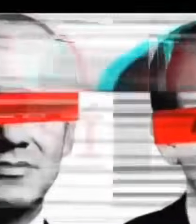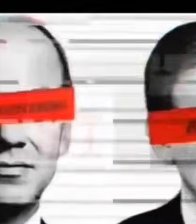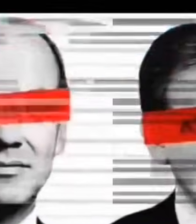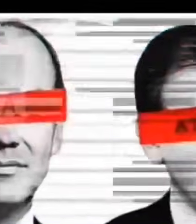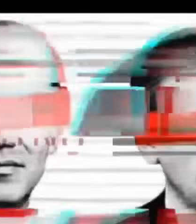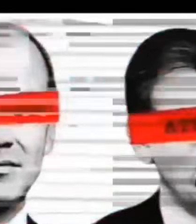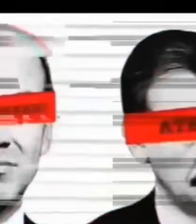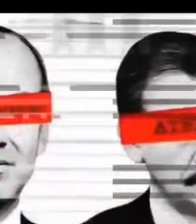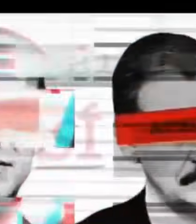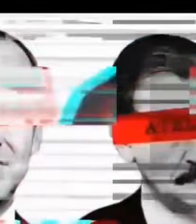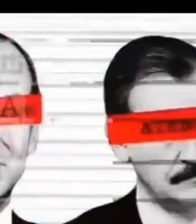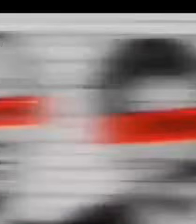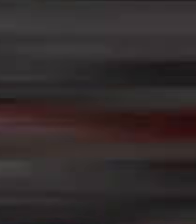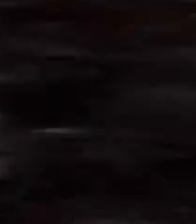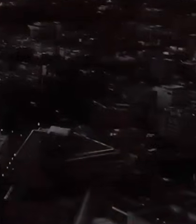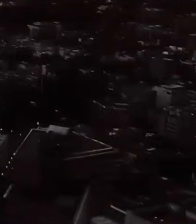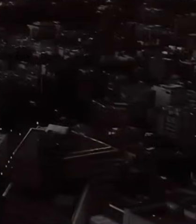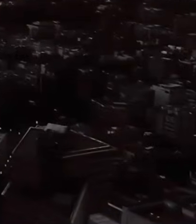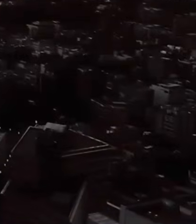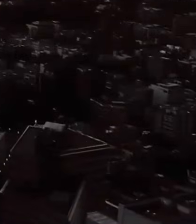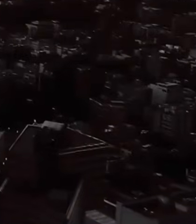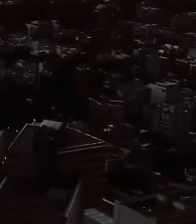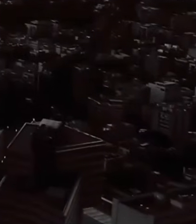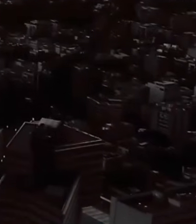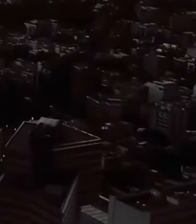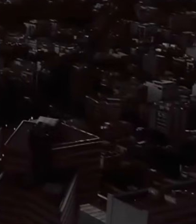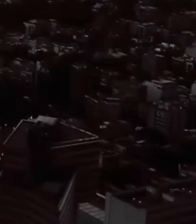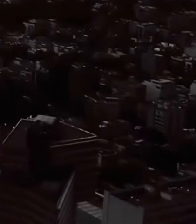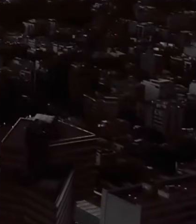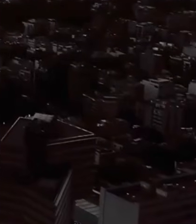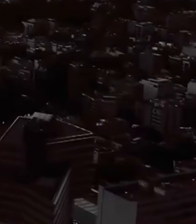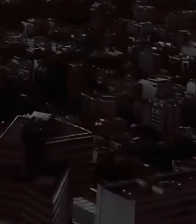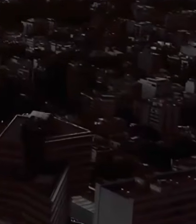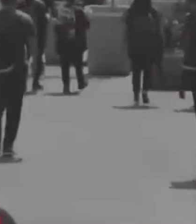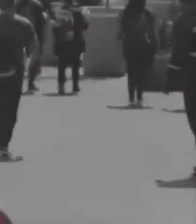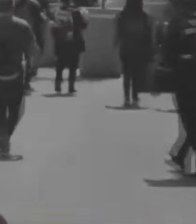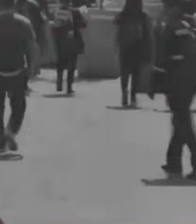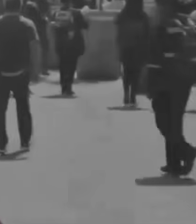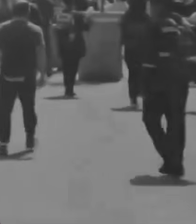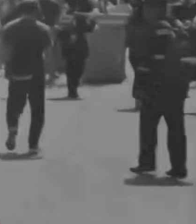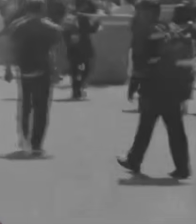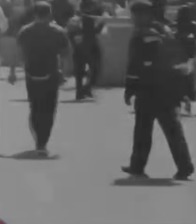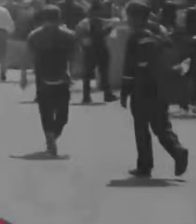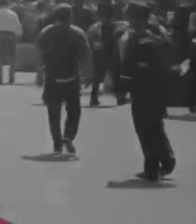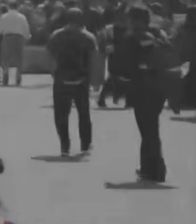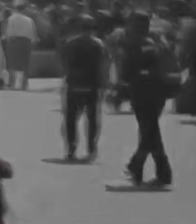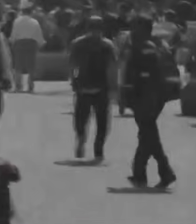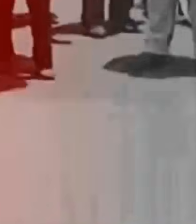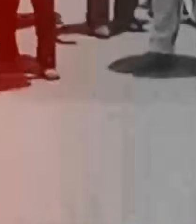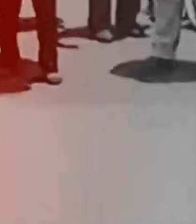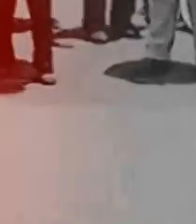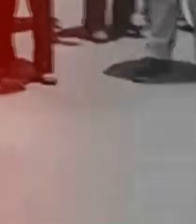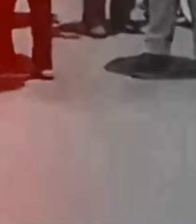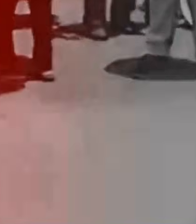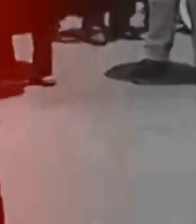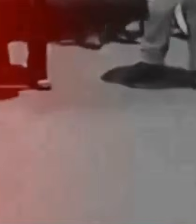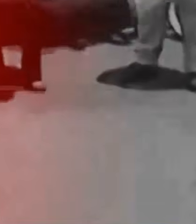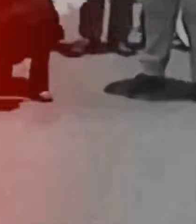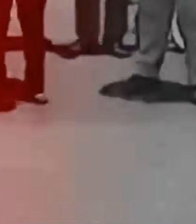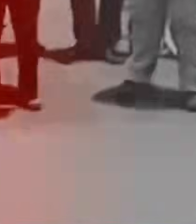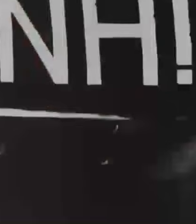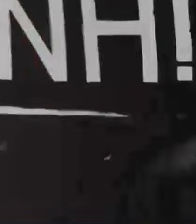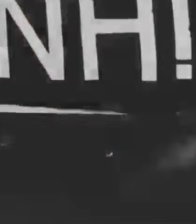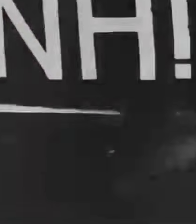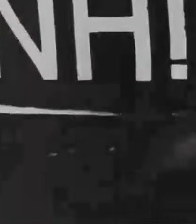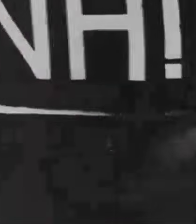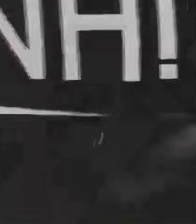pugna es entre mafia o democracia, que extiende su mano y prende el fuego en el llano, enciende troyanos, tiende calor humano, sin